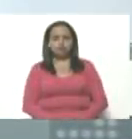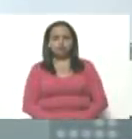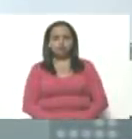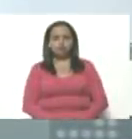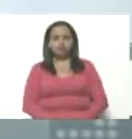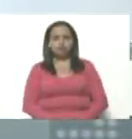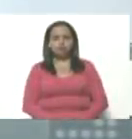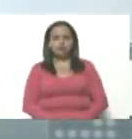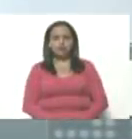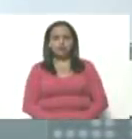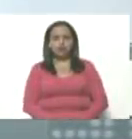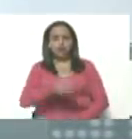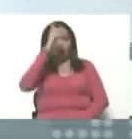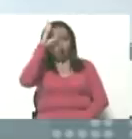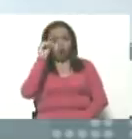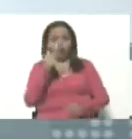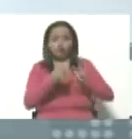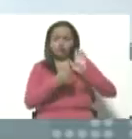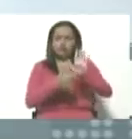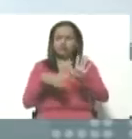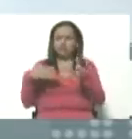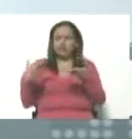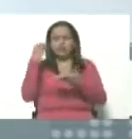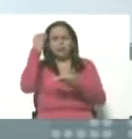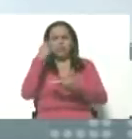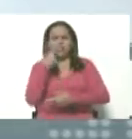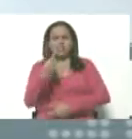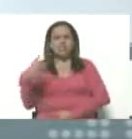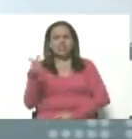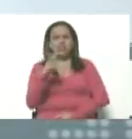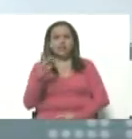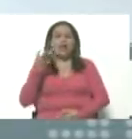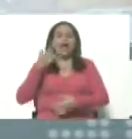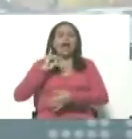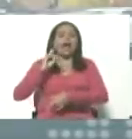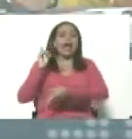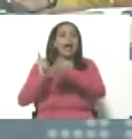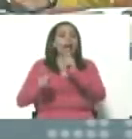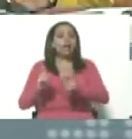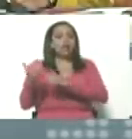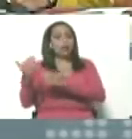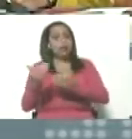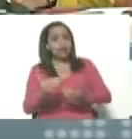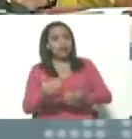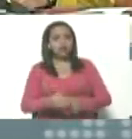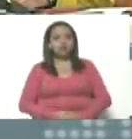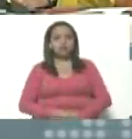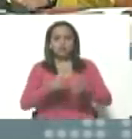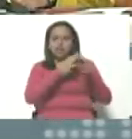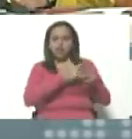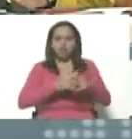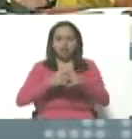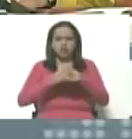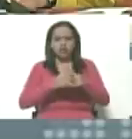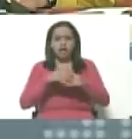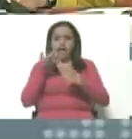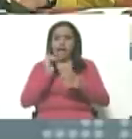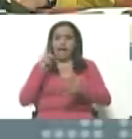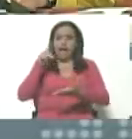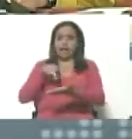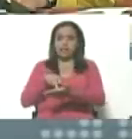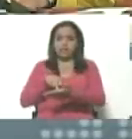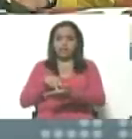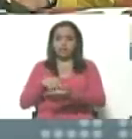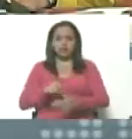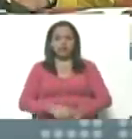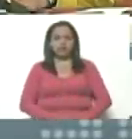donde, bueno, él expresa sus opiniones y dice que en Venezuela va a pasar algo y Estados Unidos estará allí presente en lo que